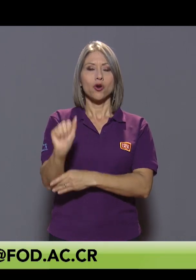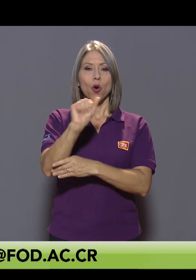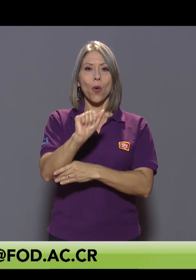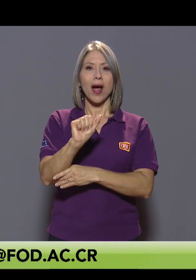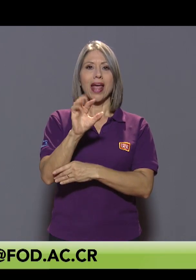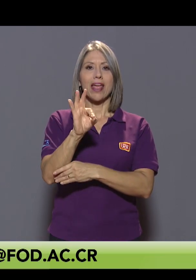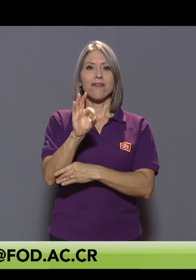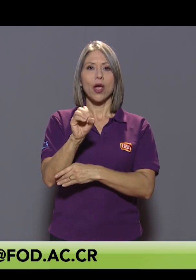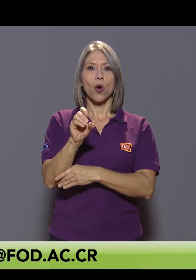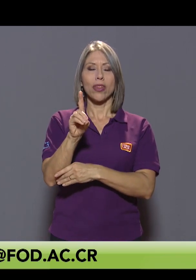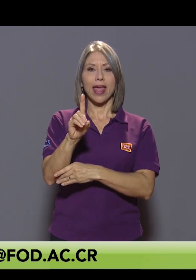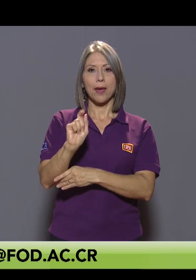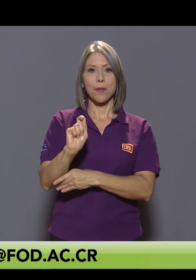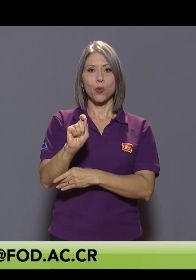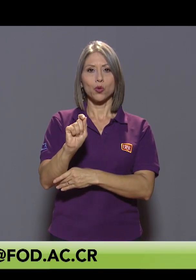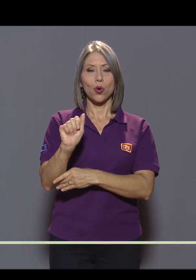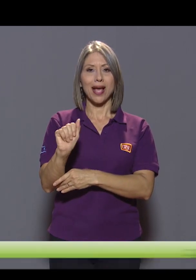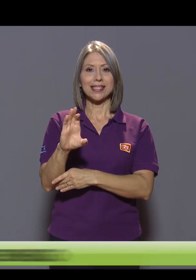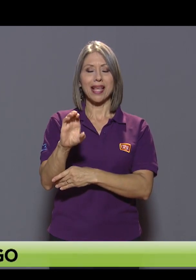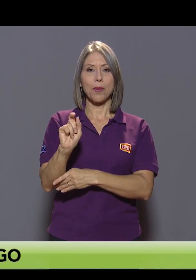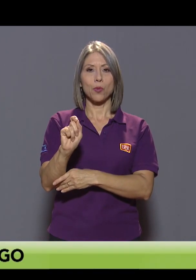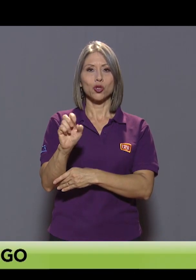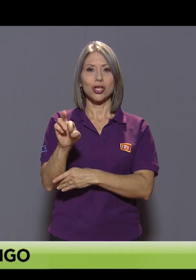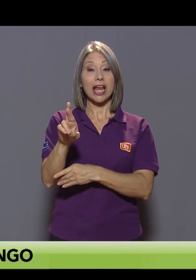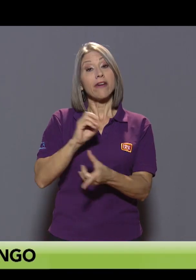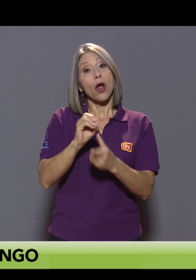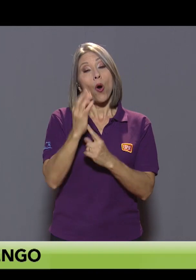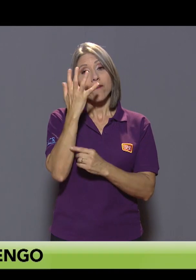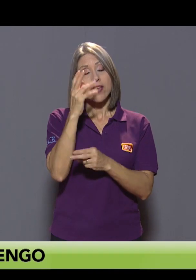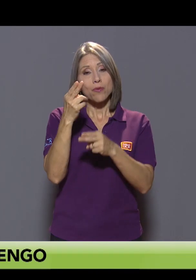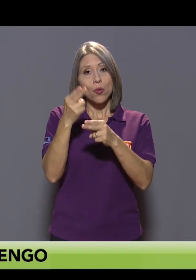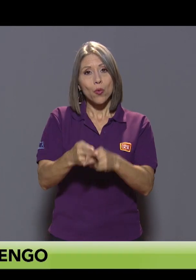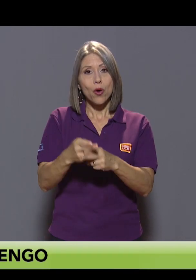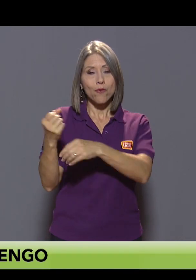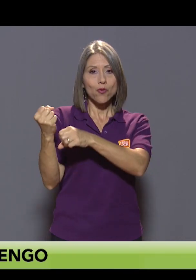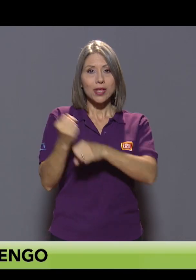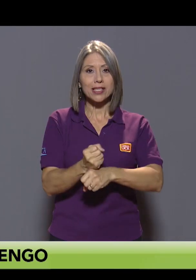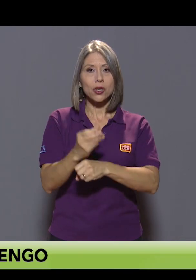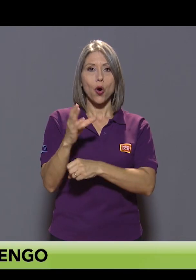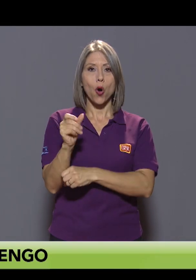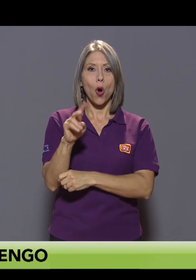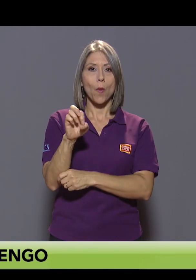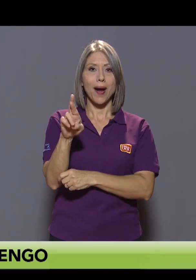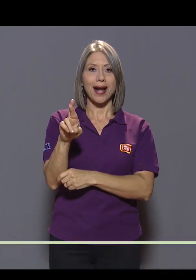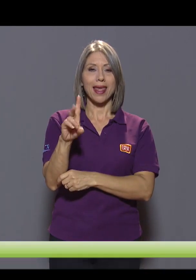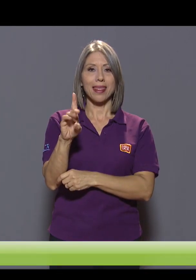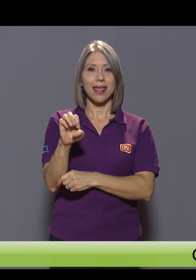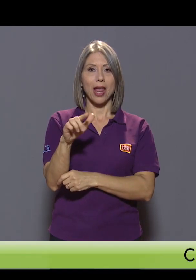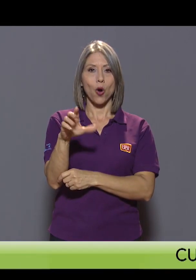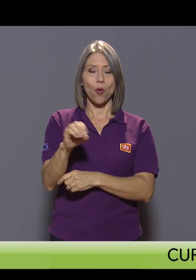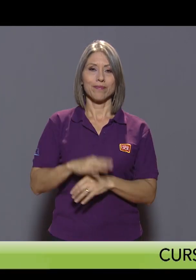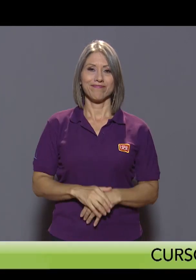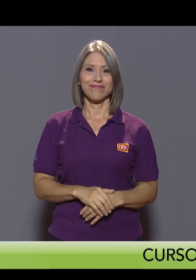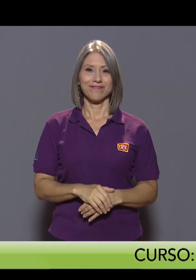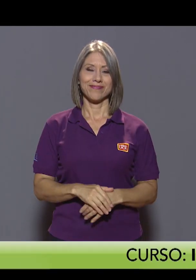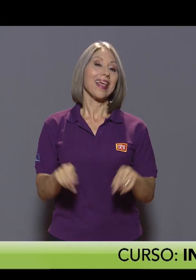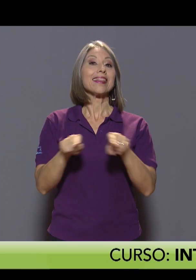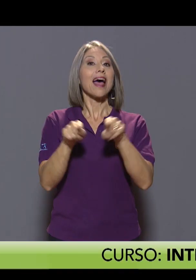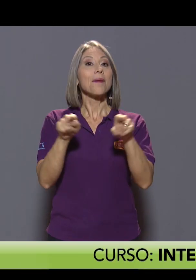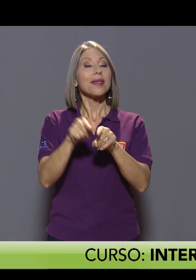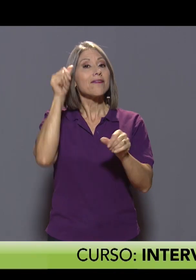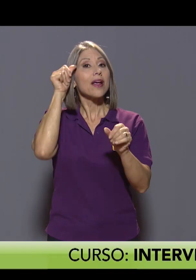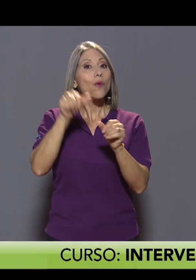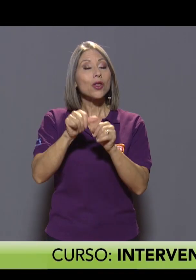fundacionomardengo.ac.cr o ingresando a la página de Facebook Fundación Omar Dengo. También les quiero